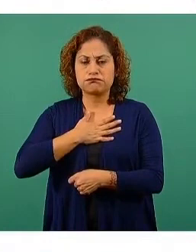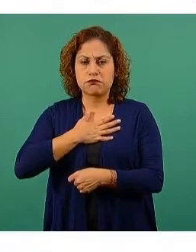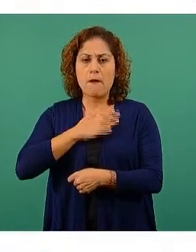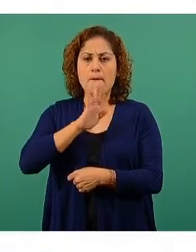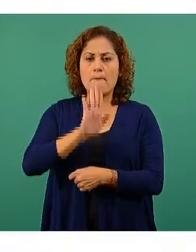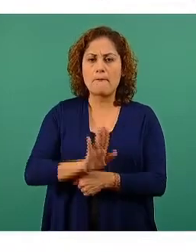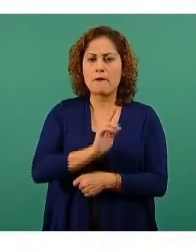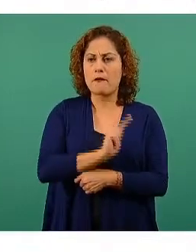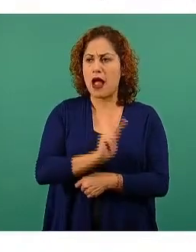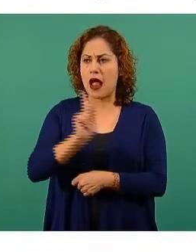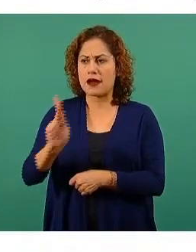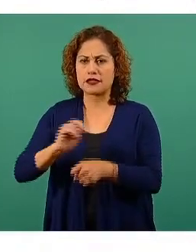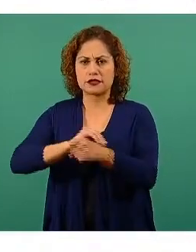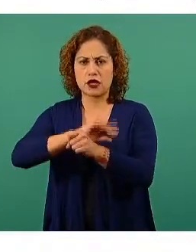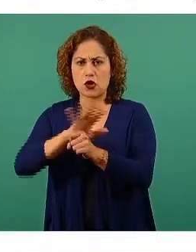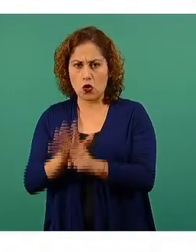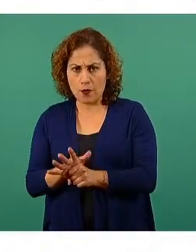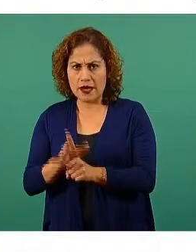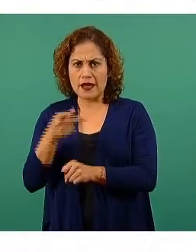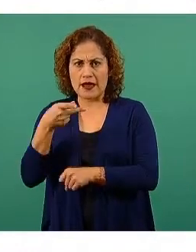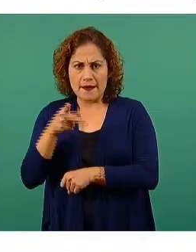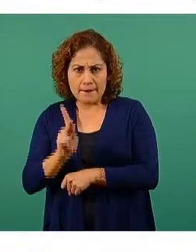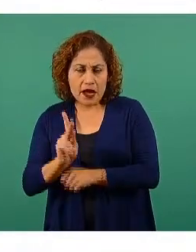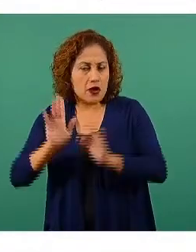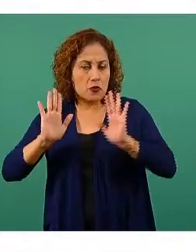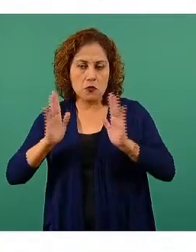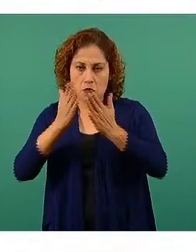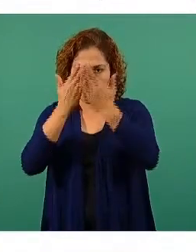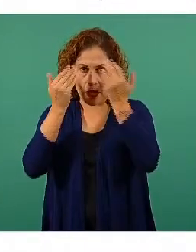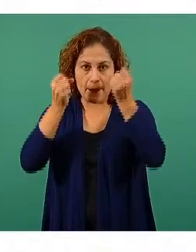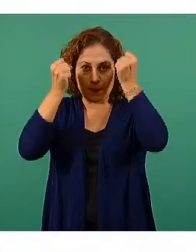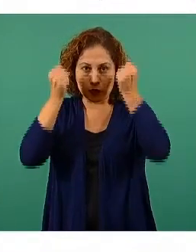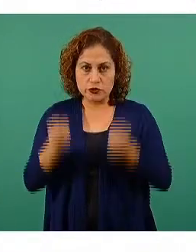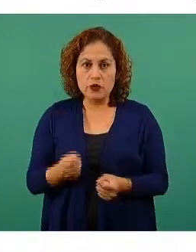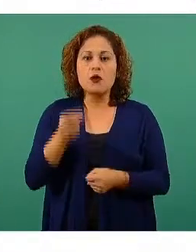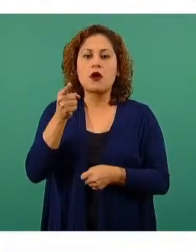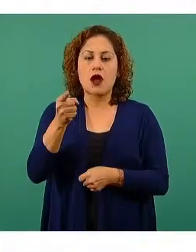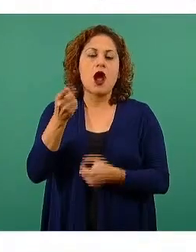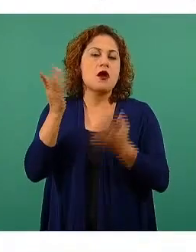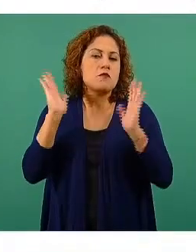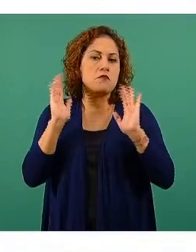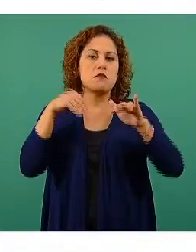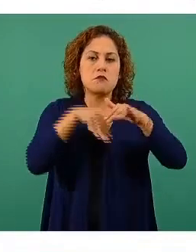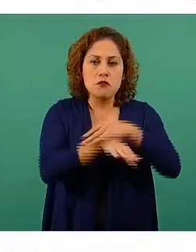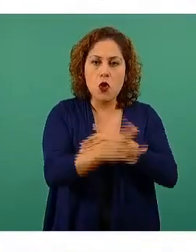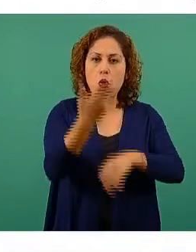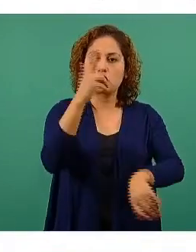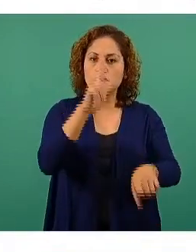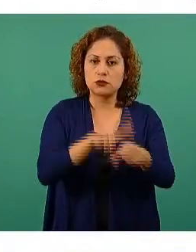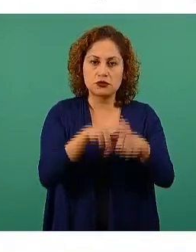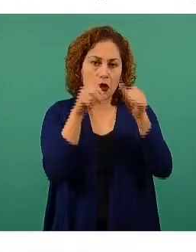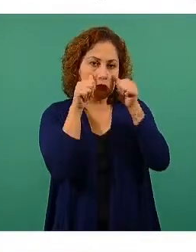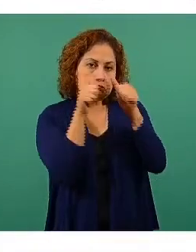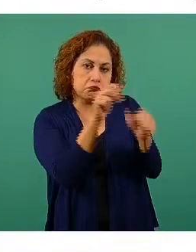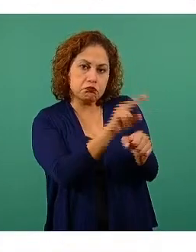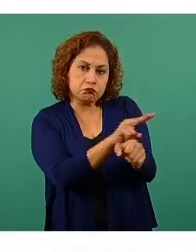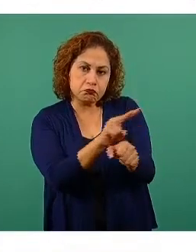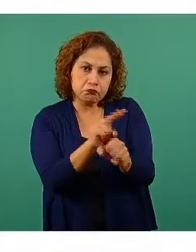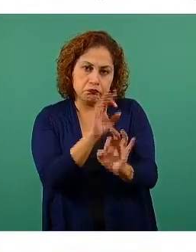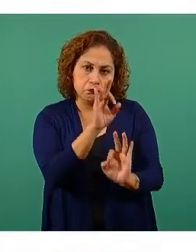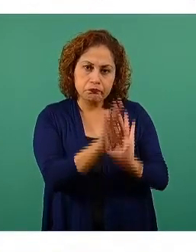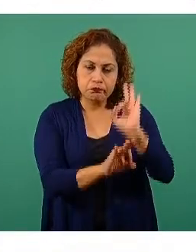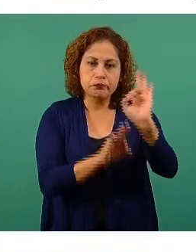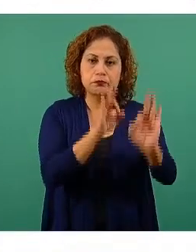pero grave, crítico y que por lo tanto requieren hospitalización, ya sea en una cama general o ya sea en una cama con